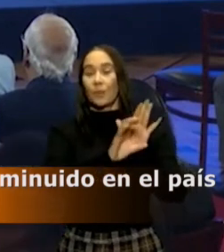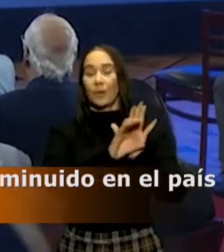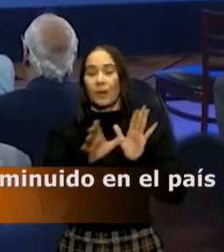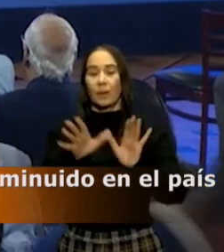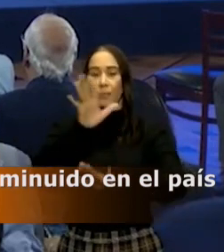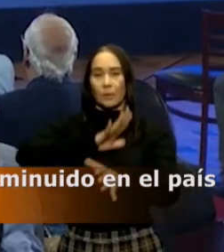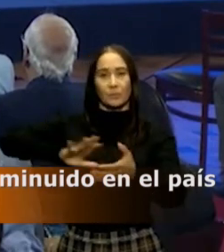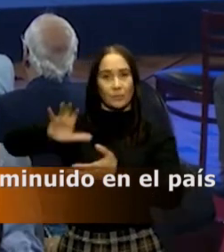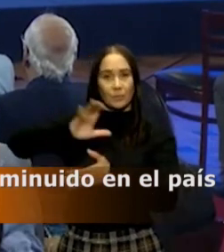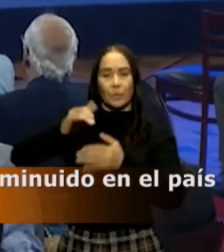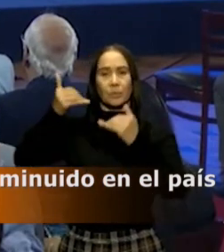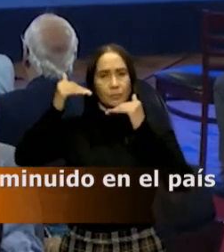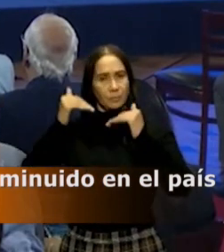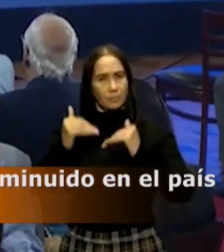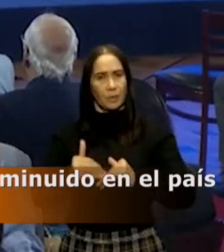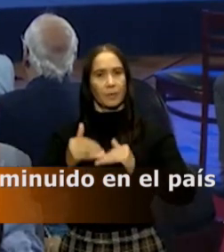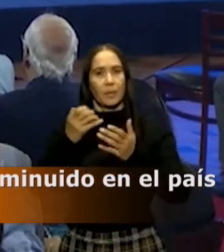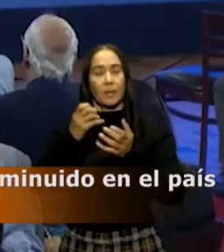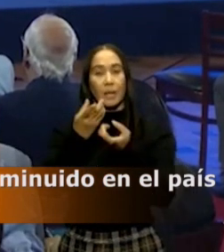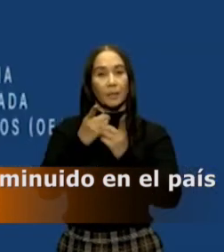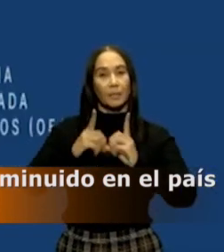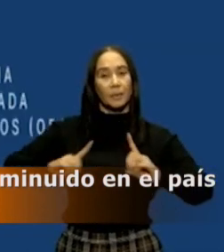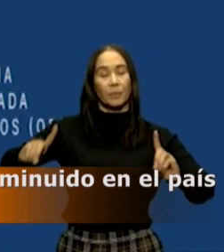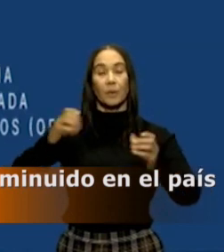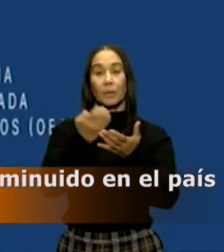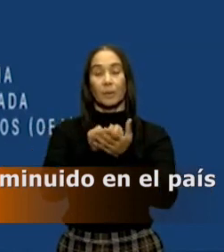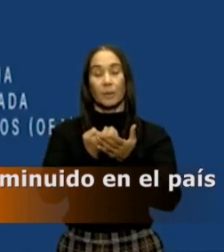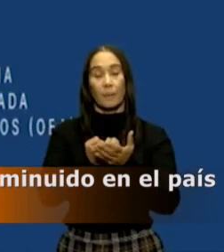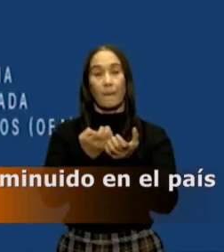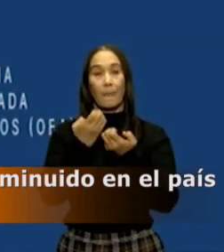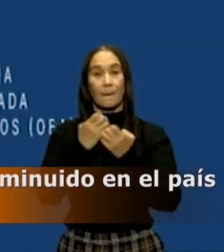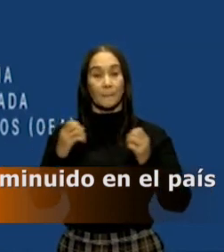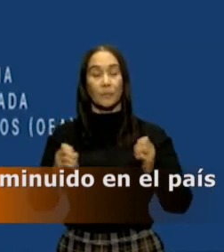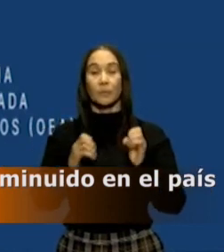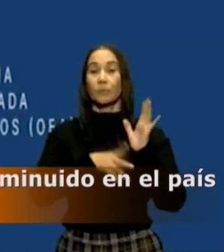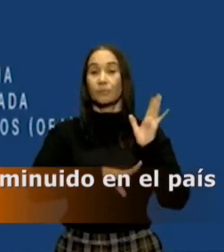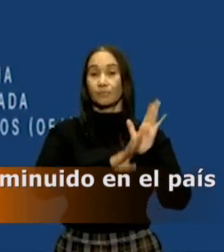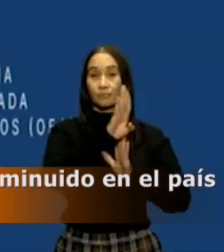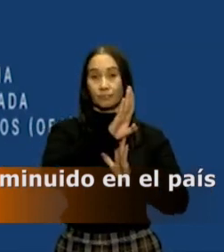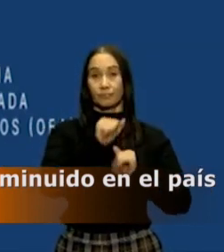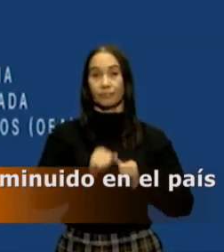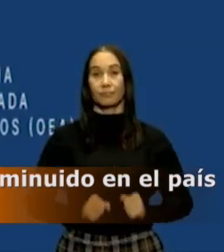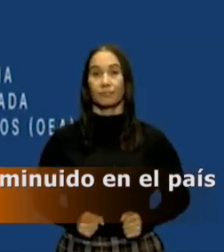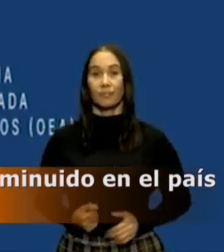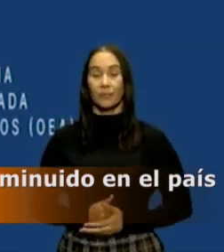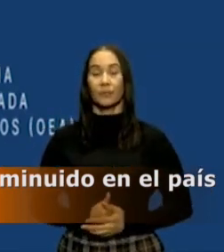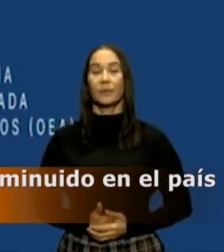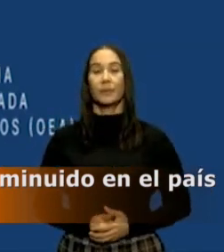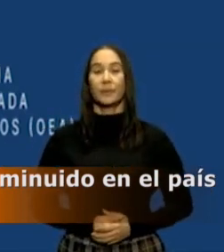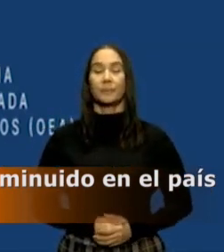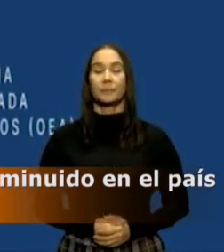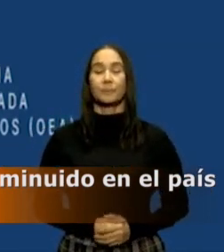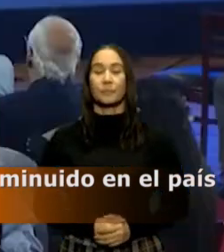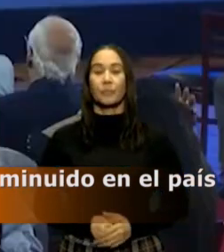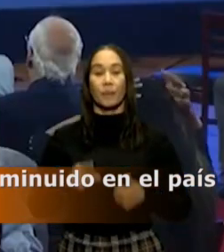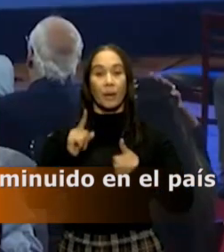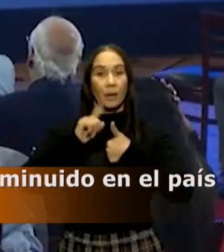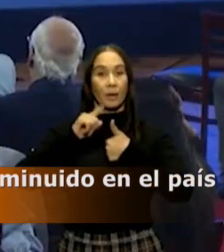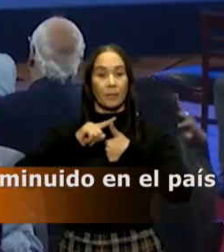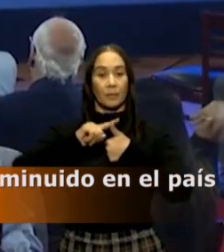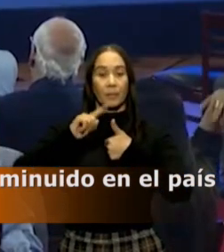actualidad y que mantienen al menos 4,8 millones de personas debidamente